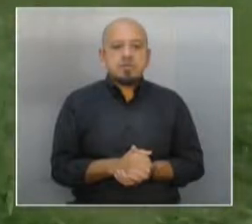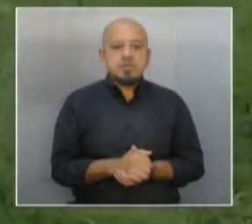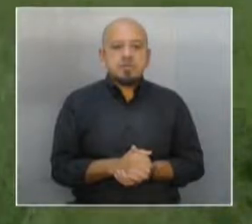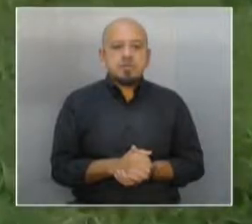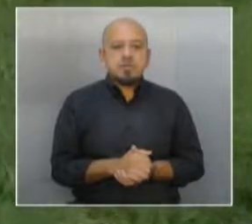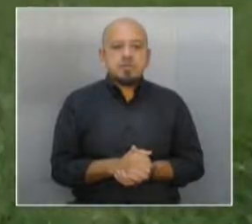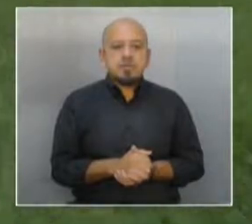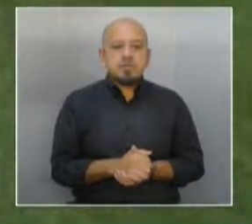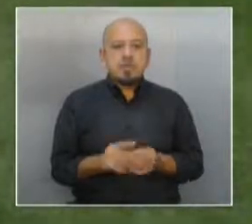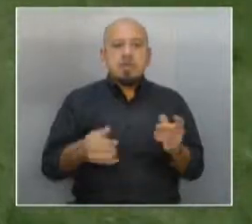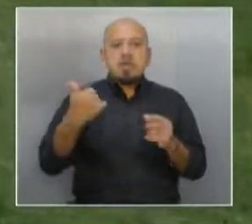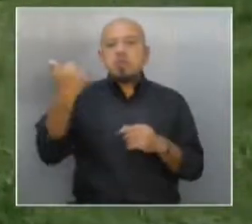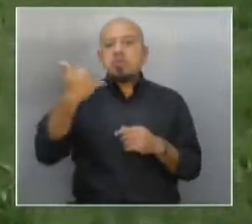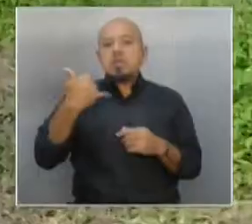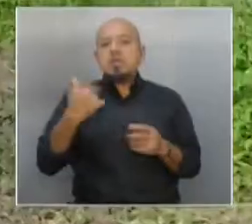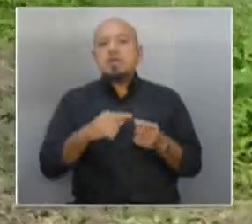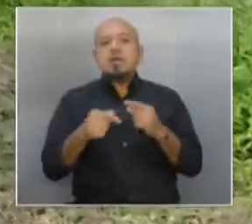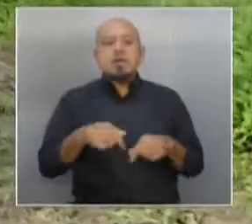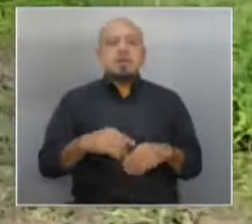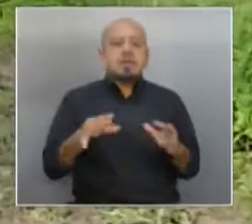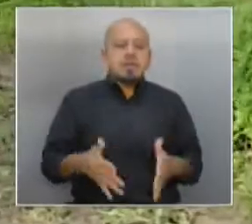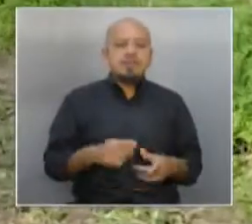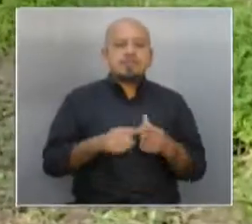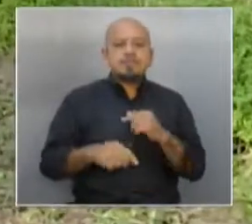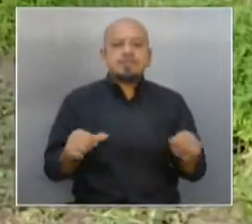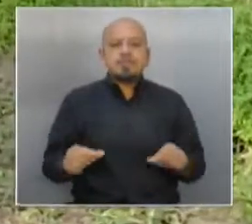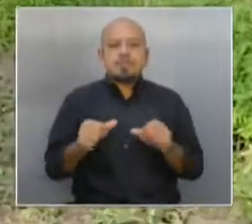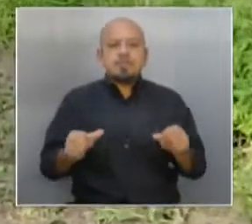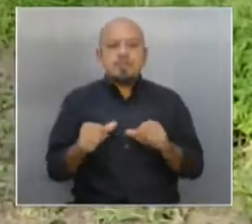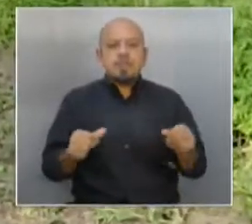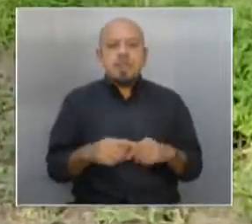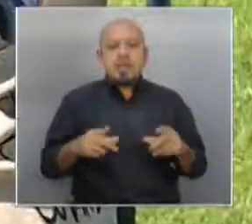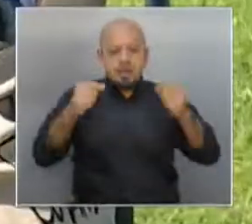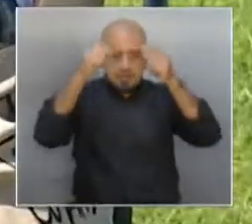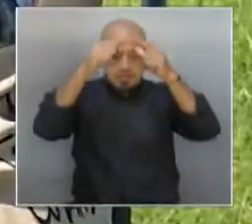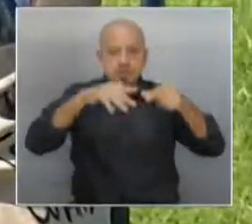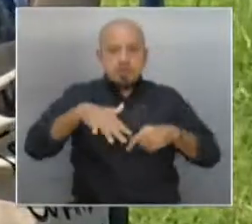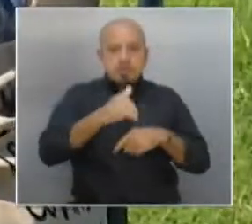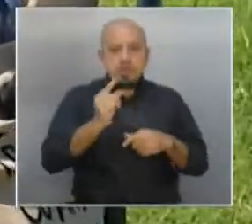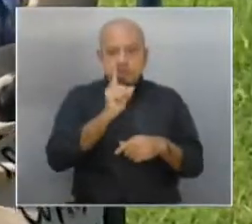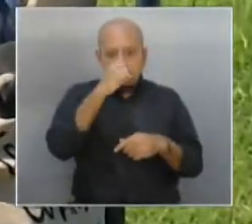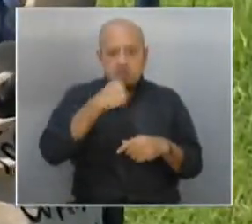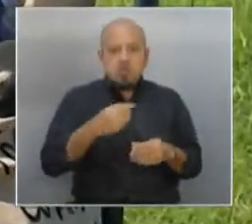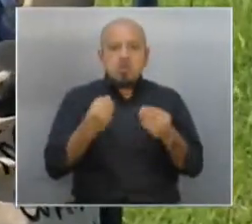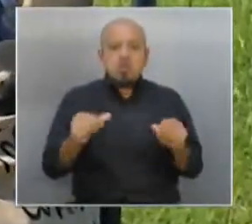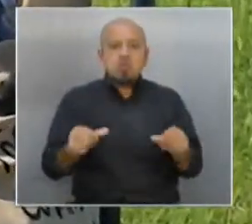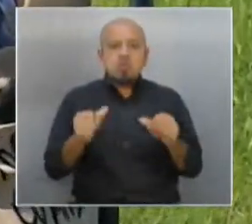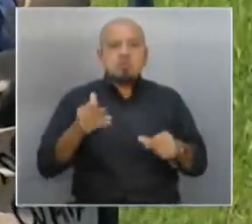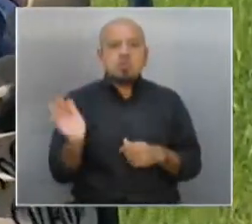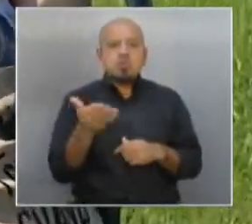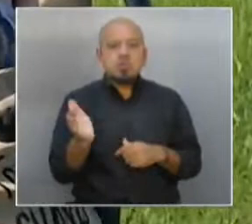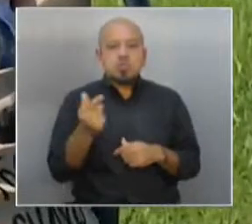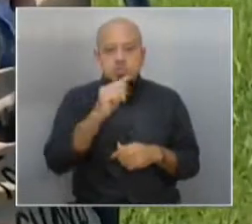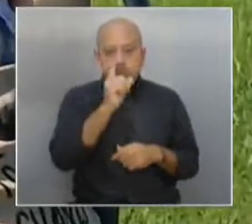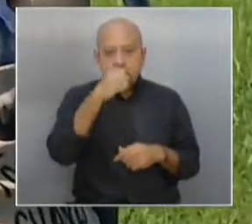Bueno, Natalia, contame un poco, primero, ¿qué significa ser productor rural en Montevideo? ¿Cómo funciona esta zona de producción en Montevideo